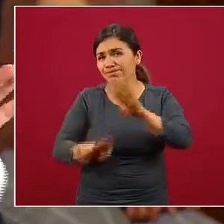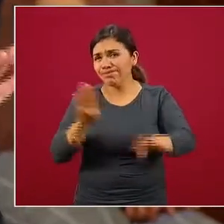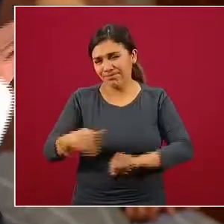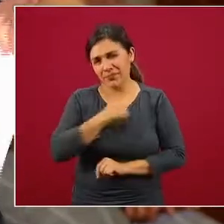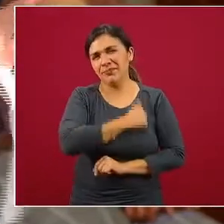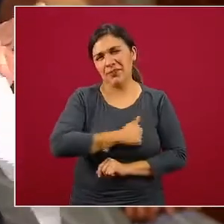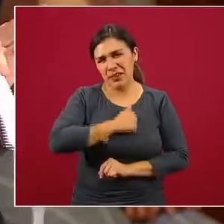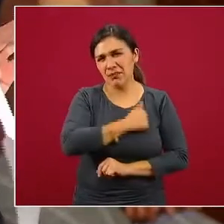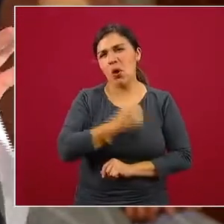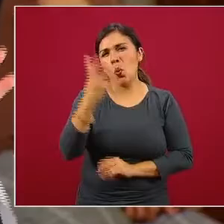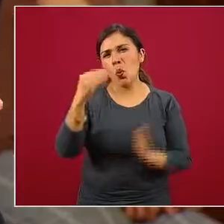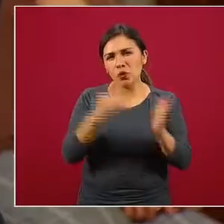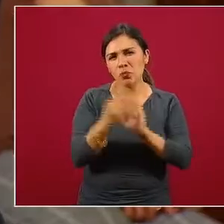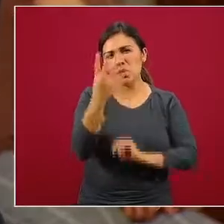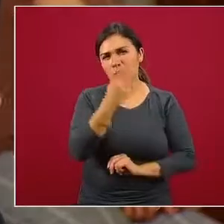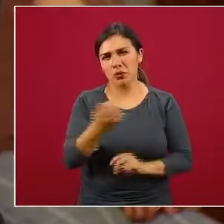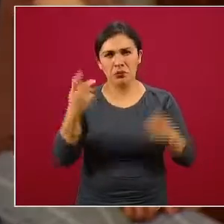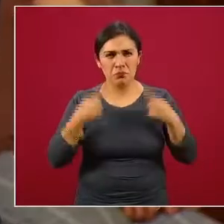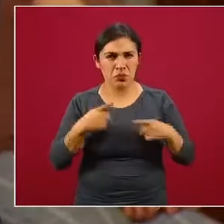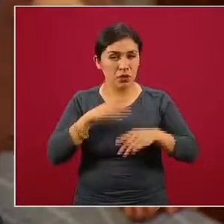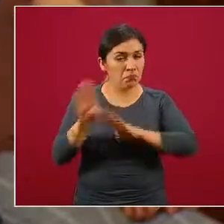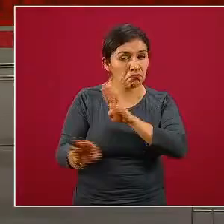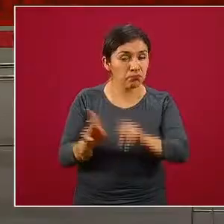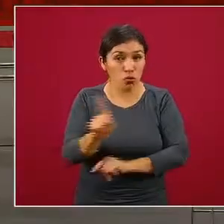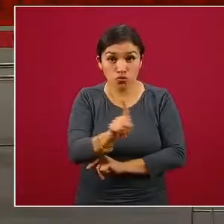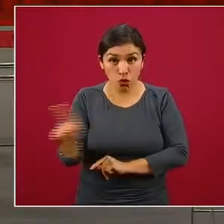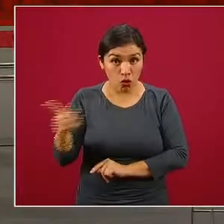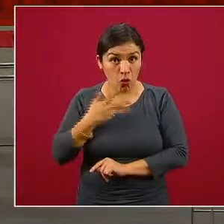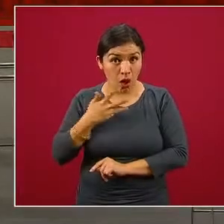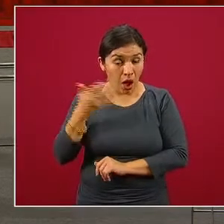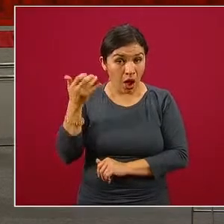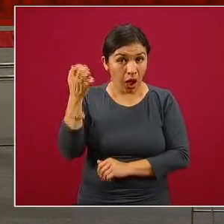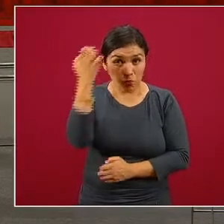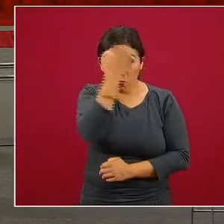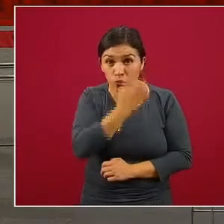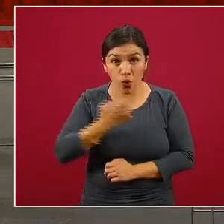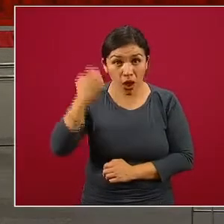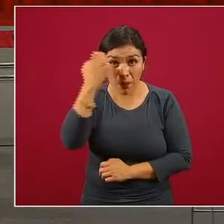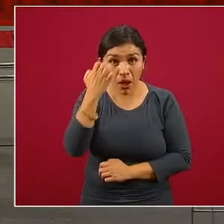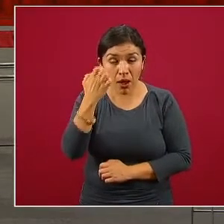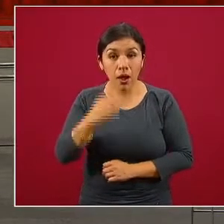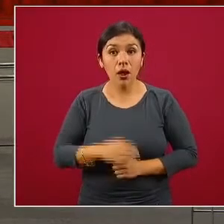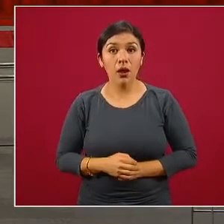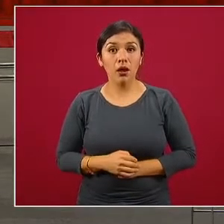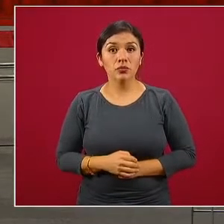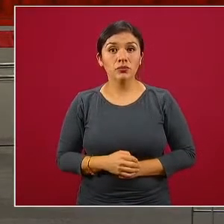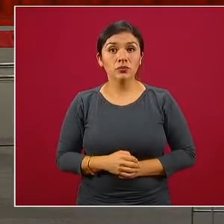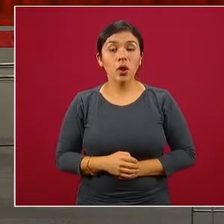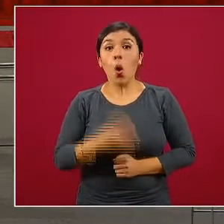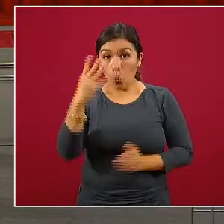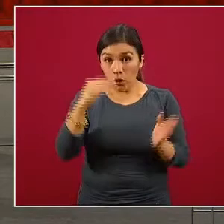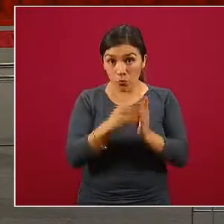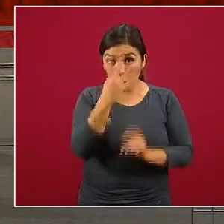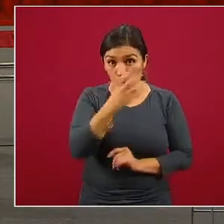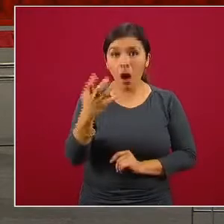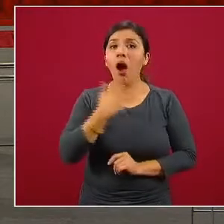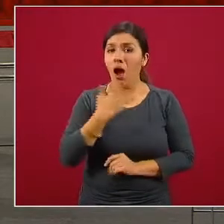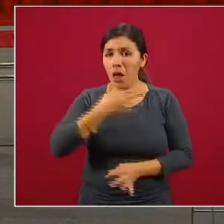todos, 4.400, ¿todos tuvieron pruebas? Y los 4.400, sí, señor. Entonces,